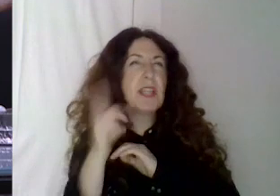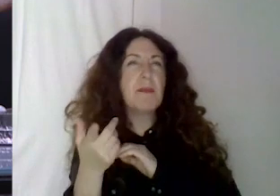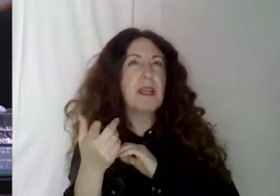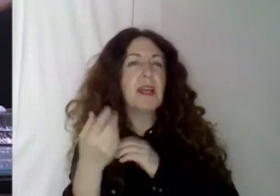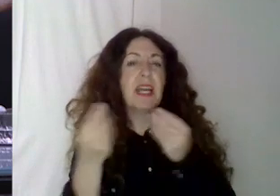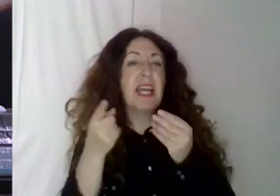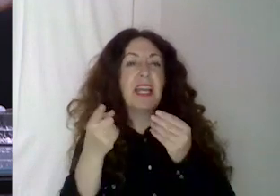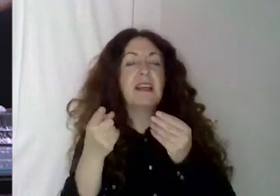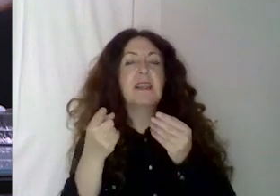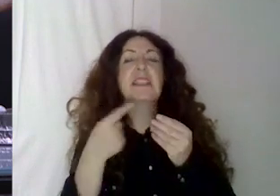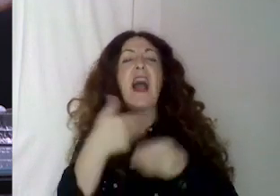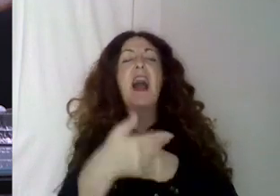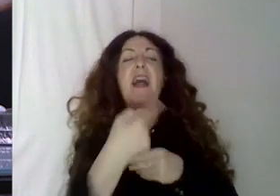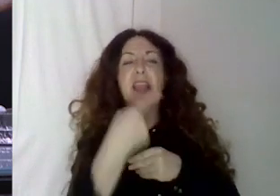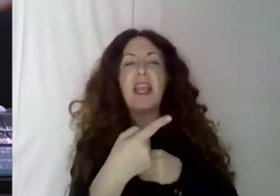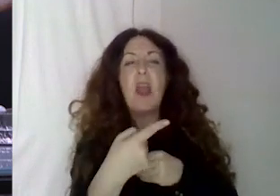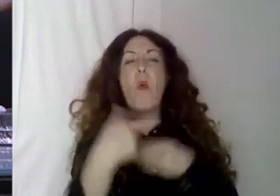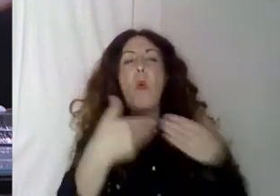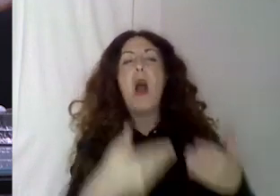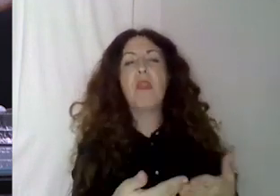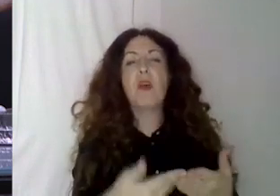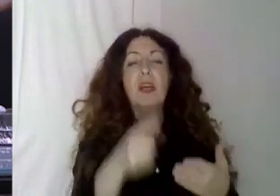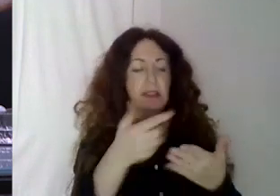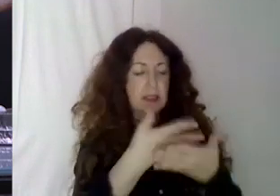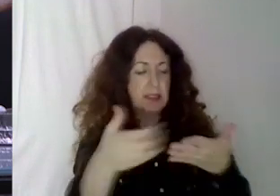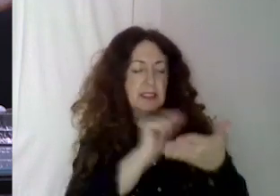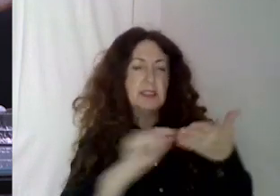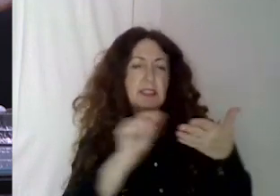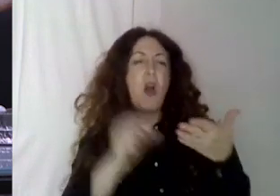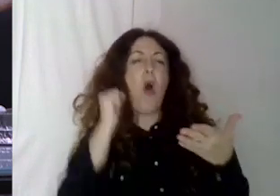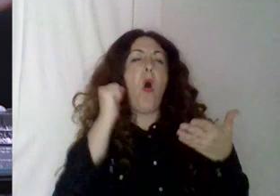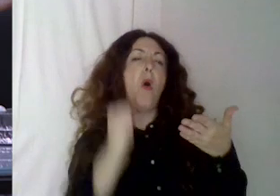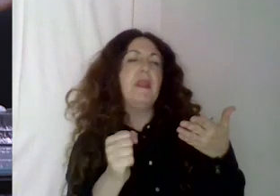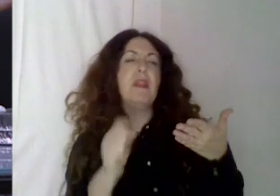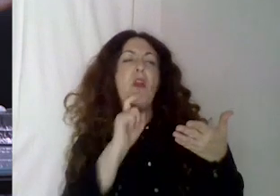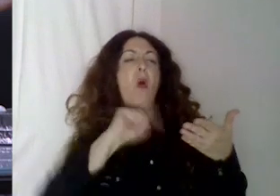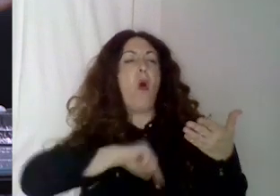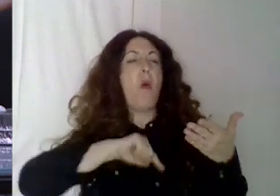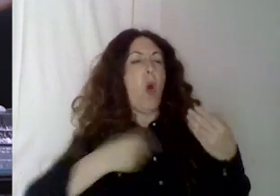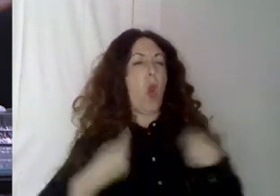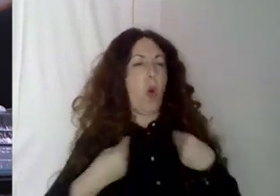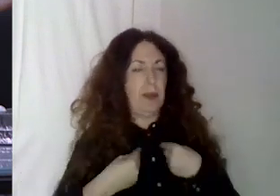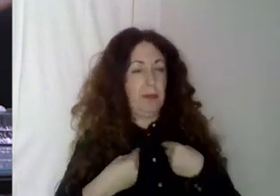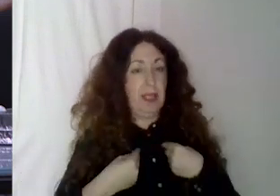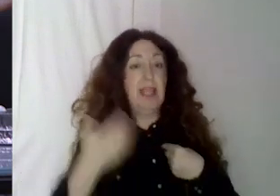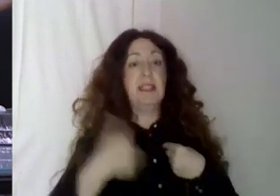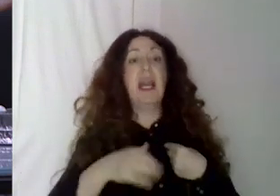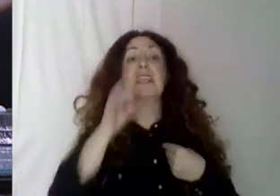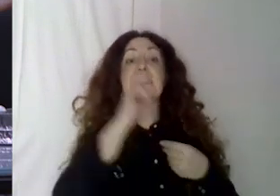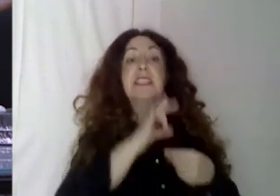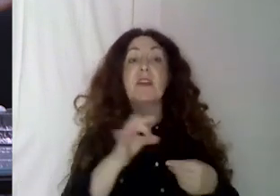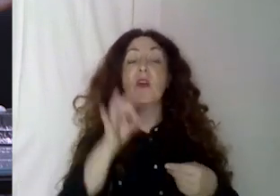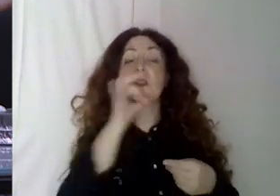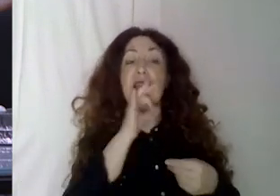quiere hablar del desaparecido. O sea, que no quiere hablar de los muertos, que quiere hablar de los desaparecidos. Y él es el desaparecido en este caso. O sea,